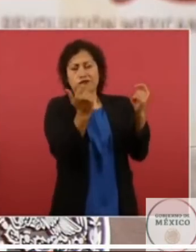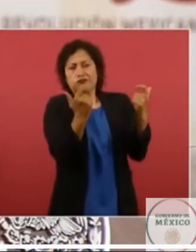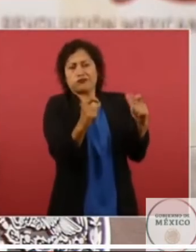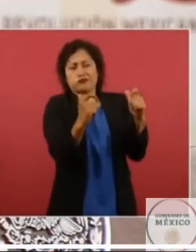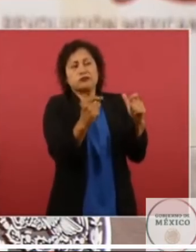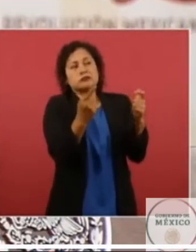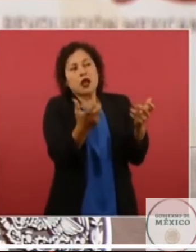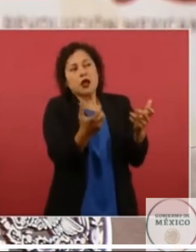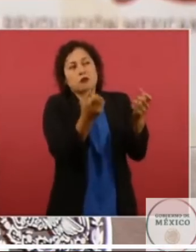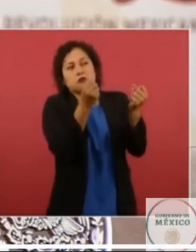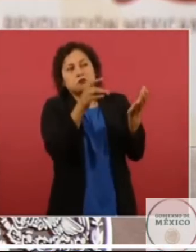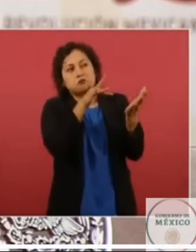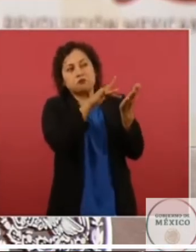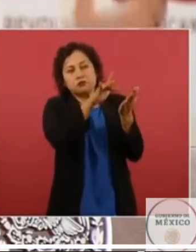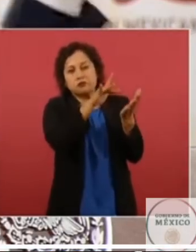esa deuda